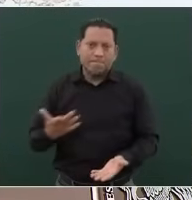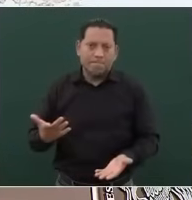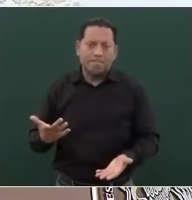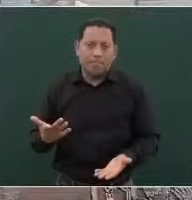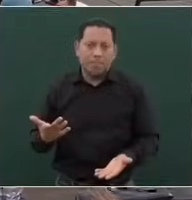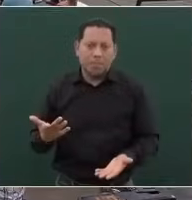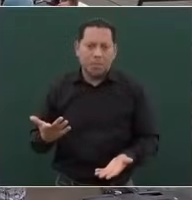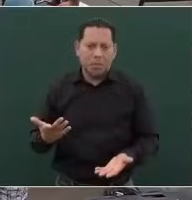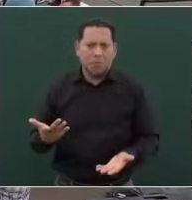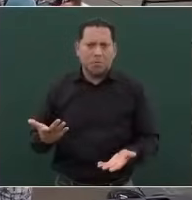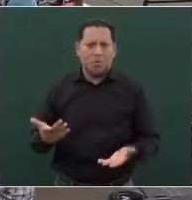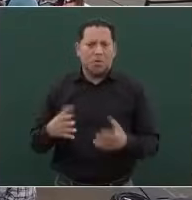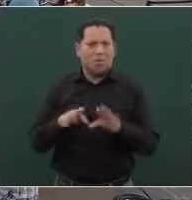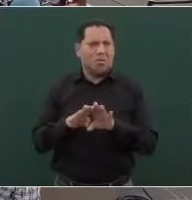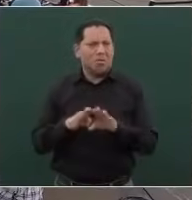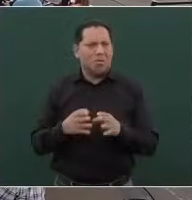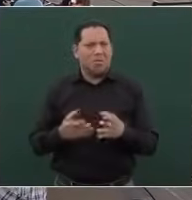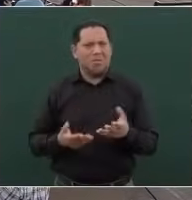¿Cómo que